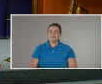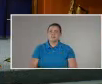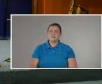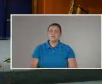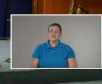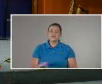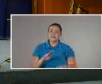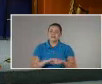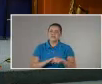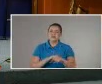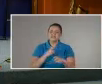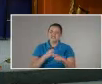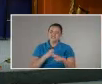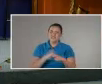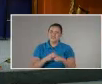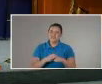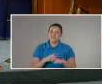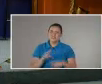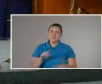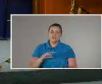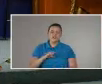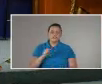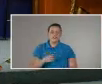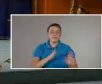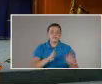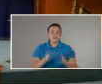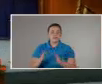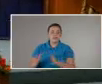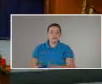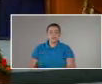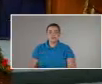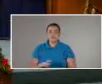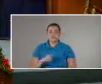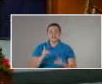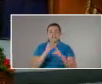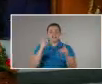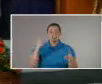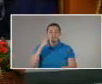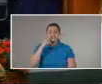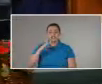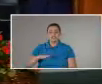para enfrentarlas. Desde niños nos toca enfrentar situaciones,